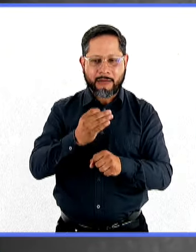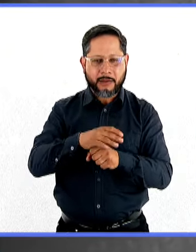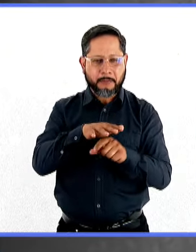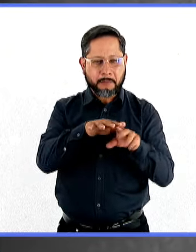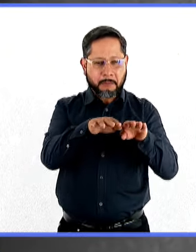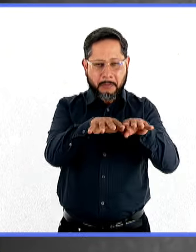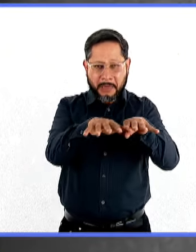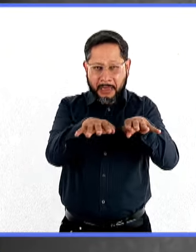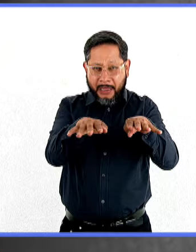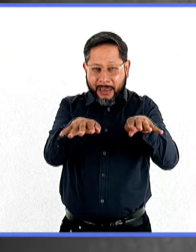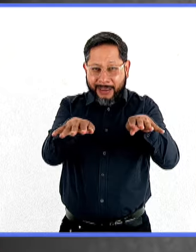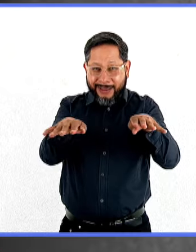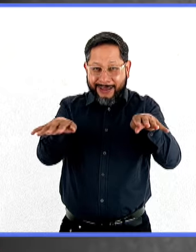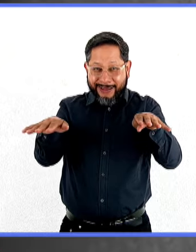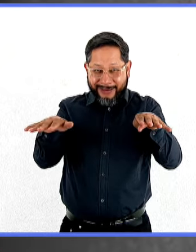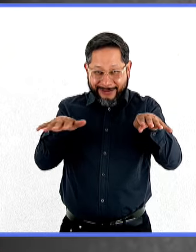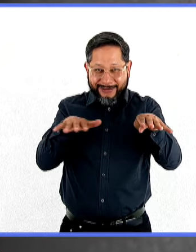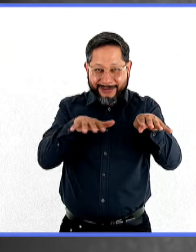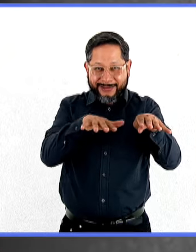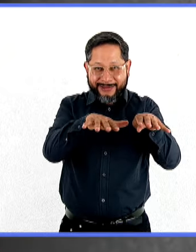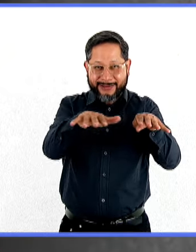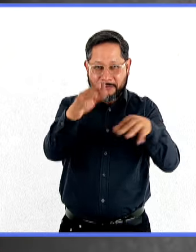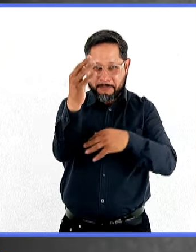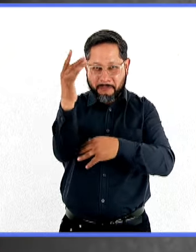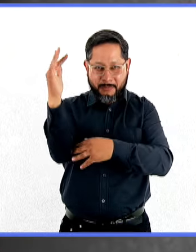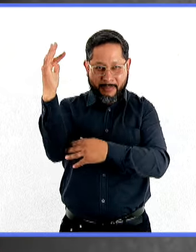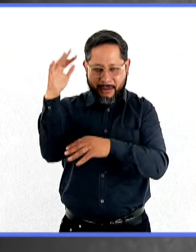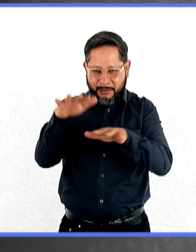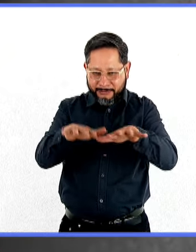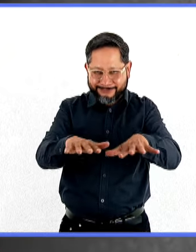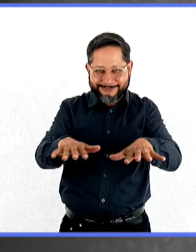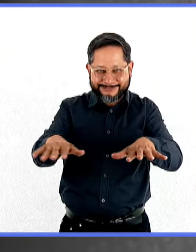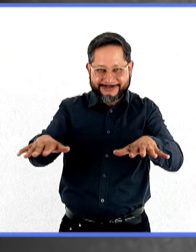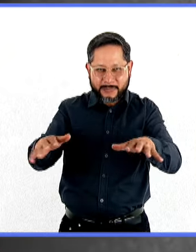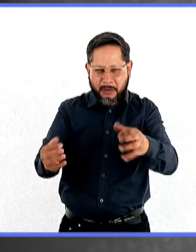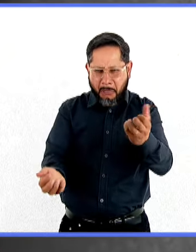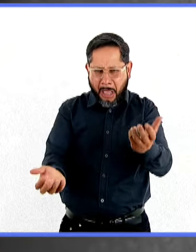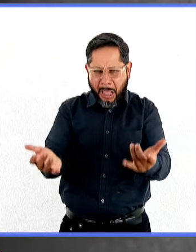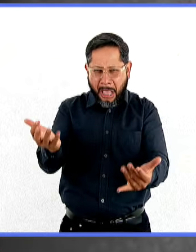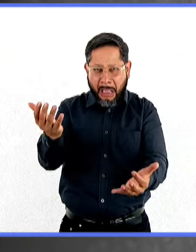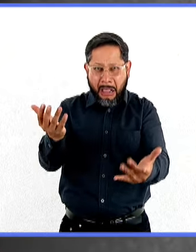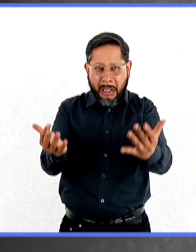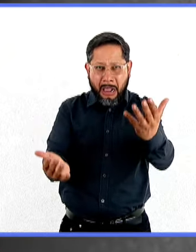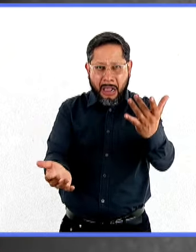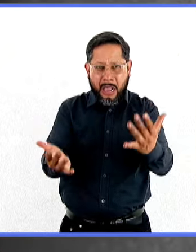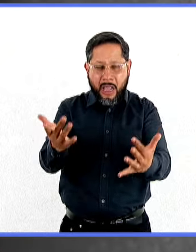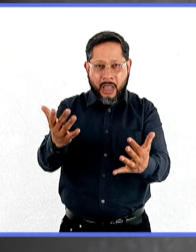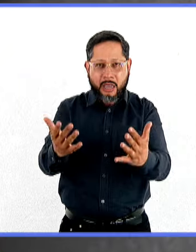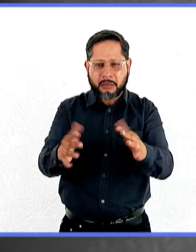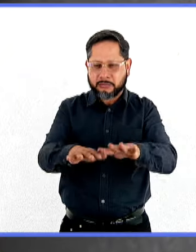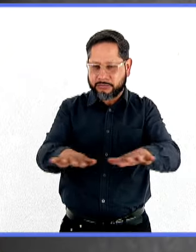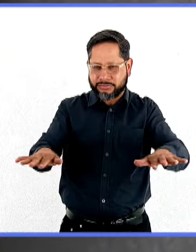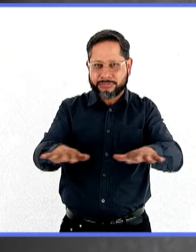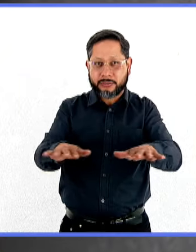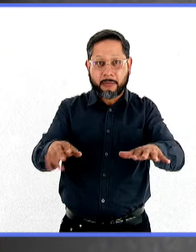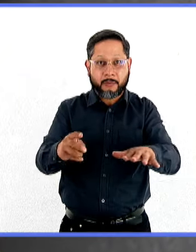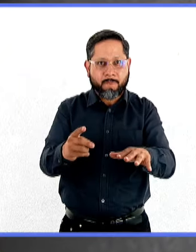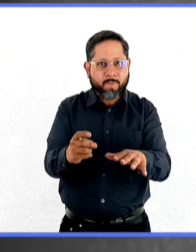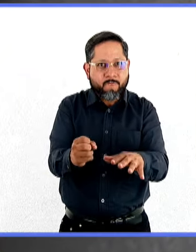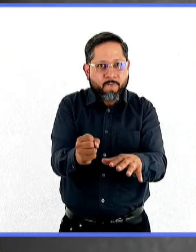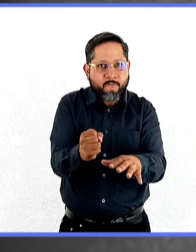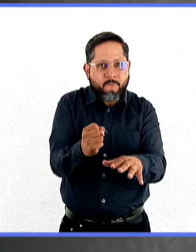capa que puede estar en el en el sotobosque en la parte baja del Bosque sin embargo si los incendios son de mayor intensidad y